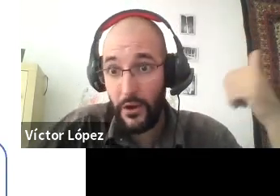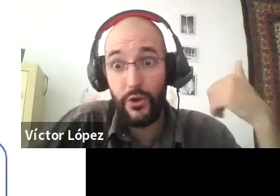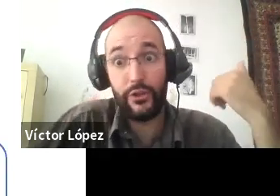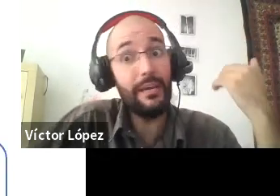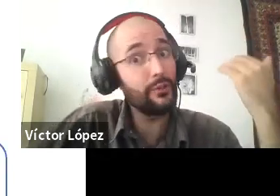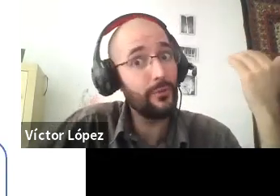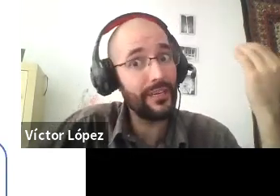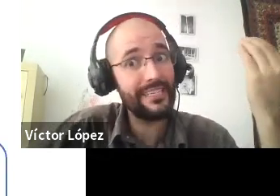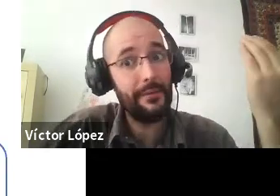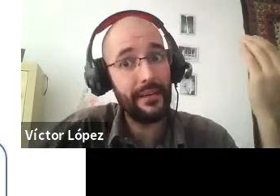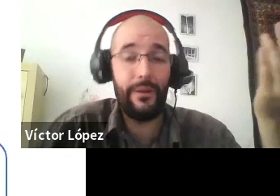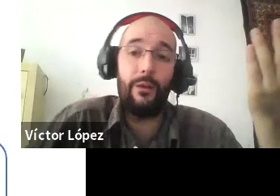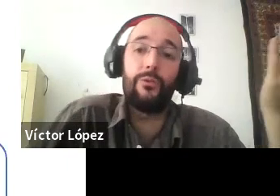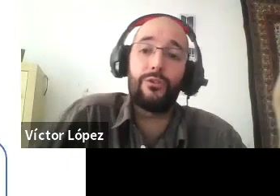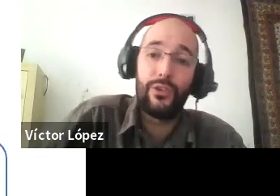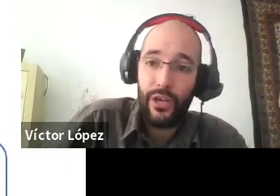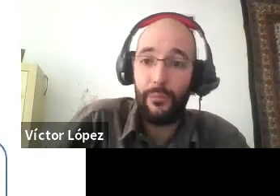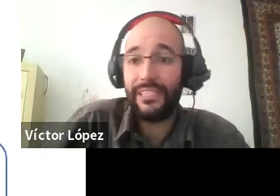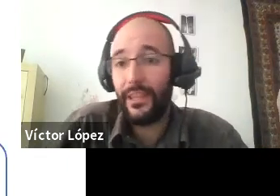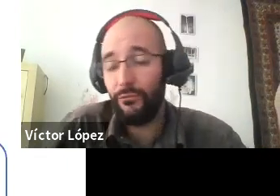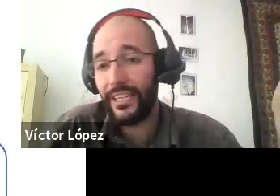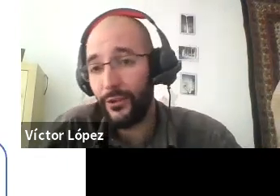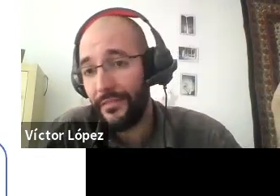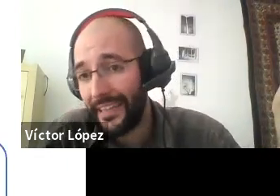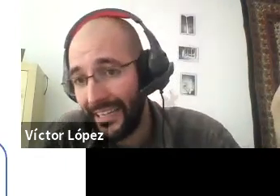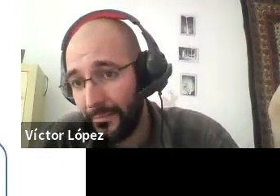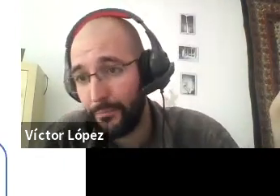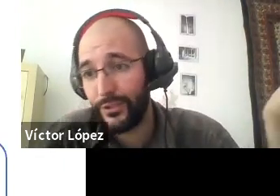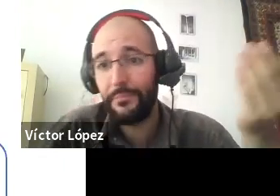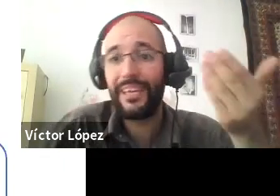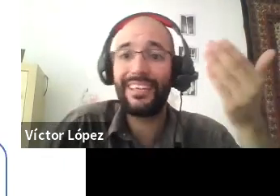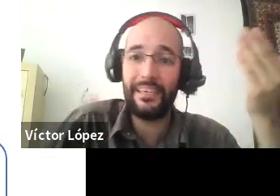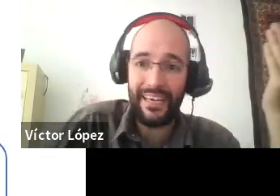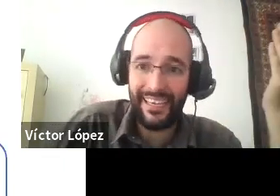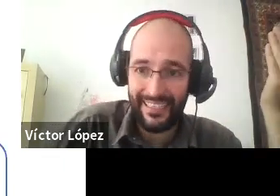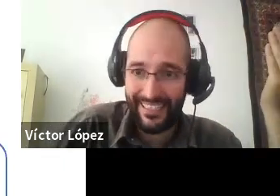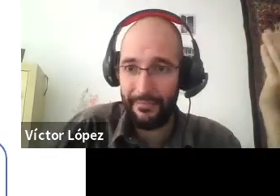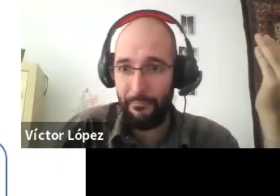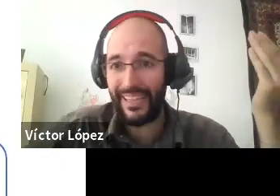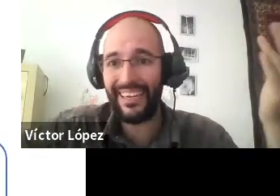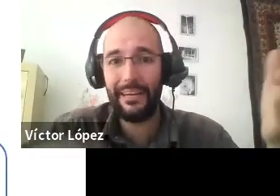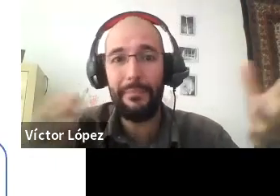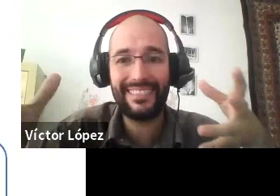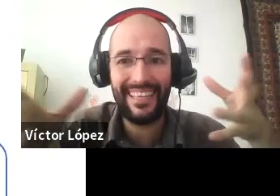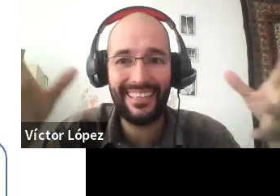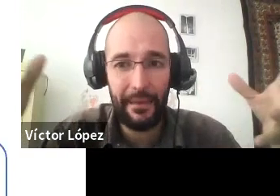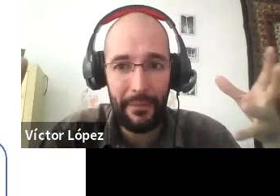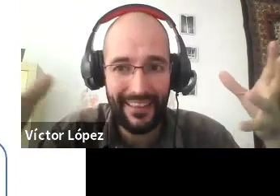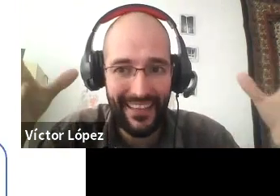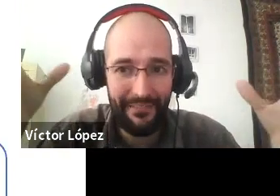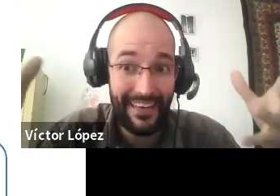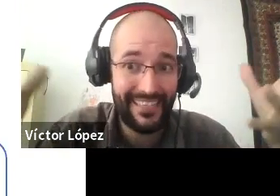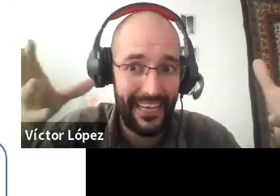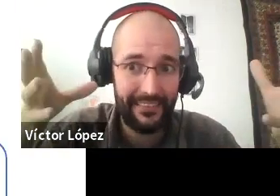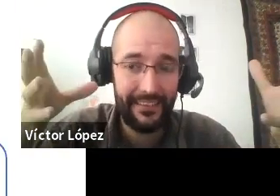docentes, no tenemos por qué saber. Hombre, algunos, como si te dicen un detector de fantasma, pues ya te imaginas que va a tener bastante